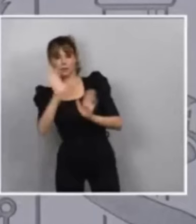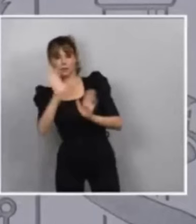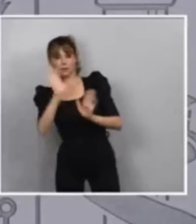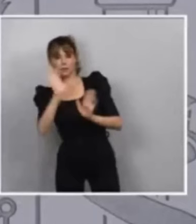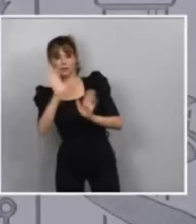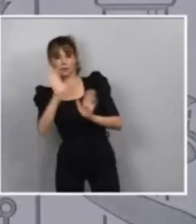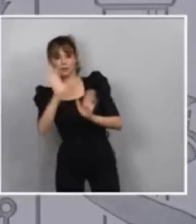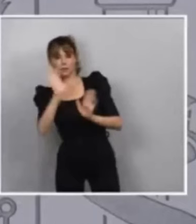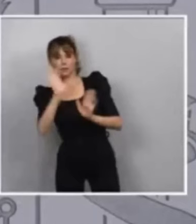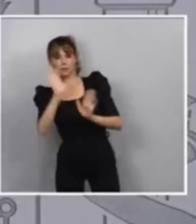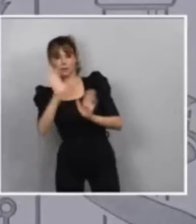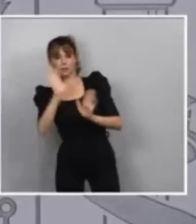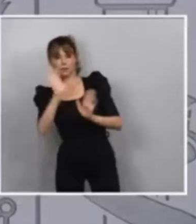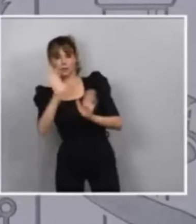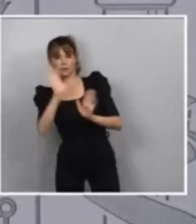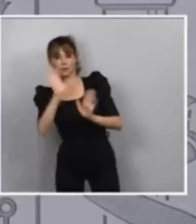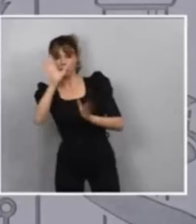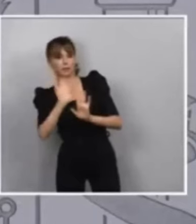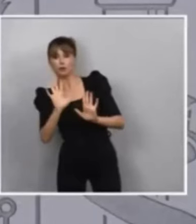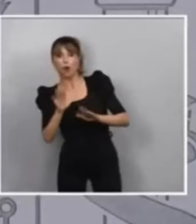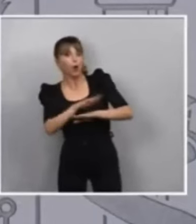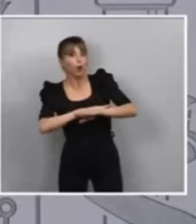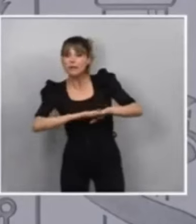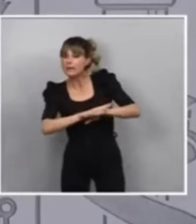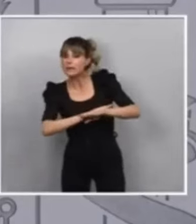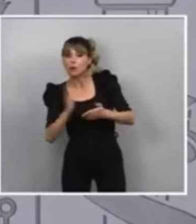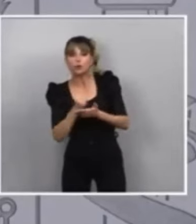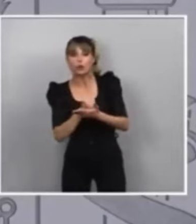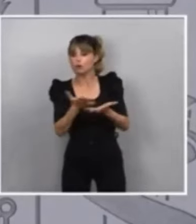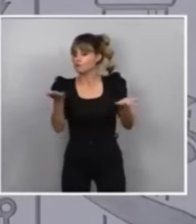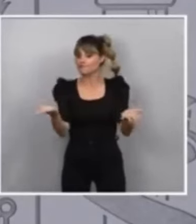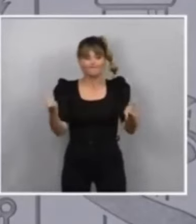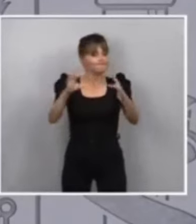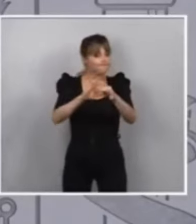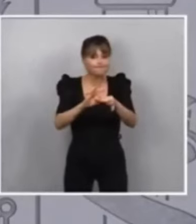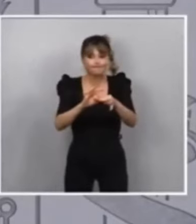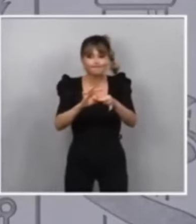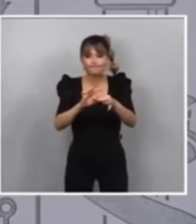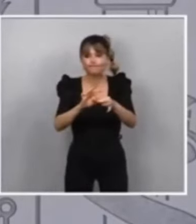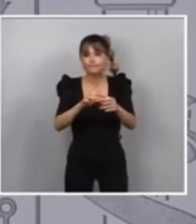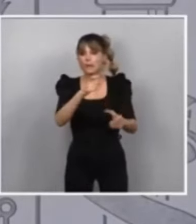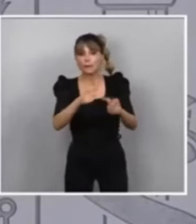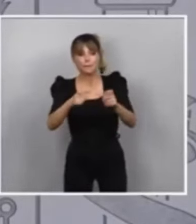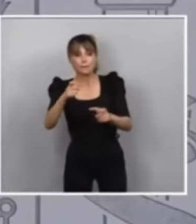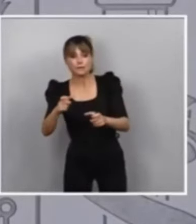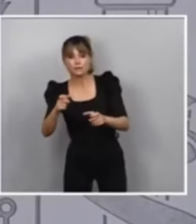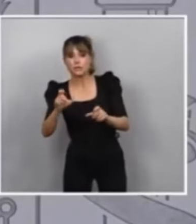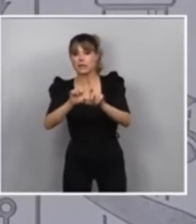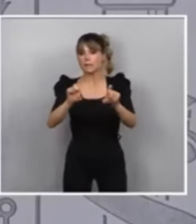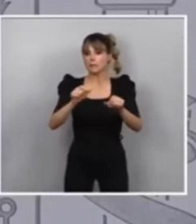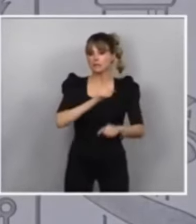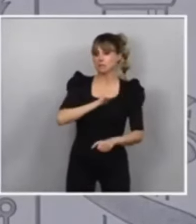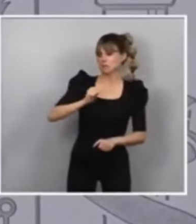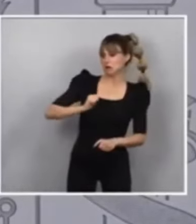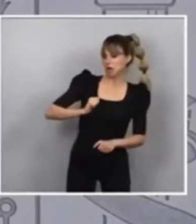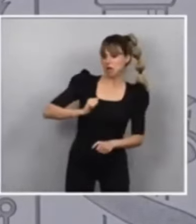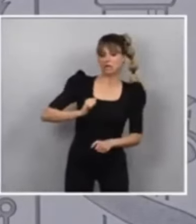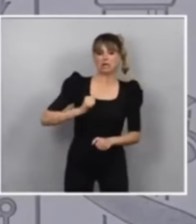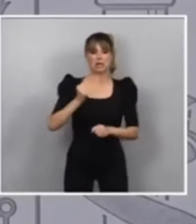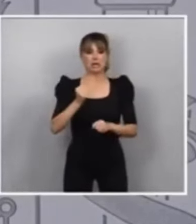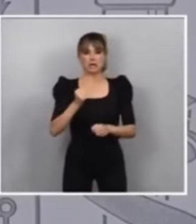es una puñetera realidad lo es la gente que trabajando en una empresa privada